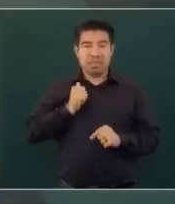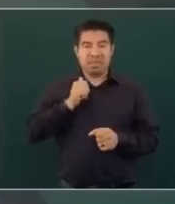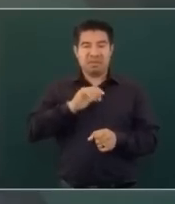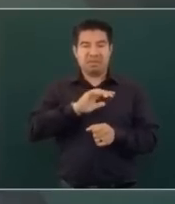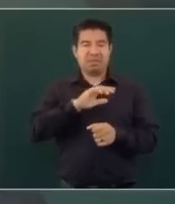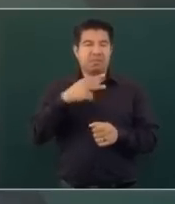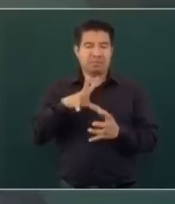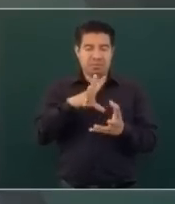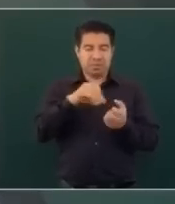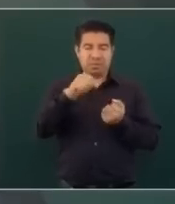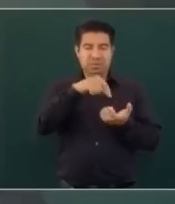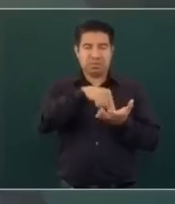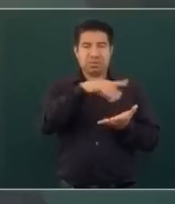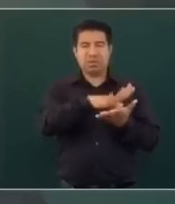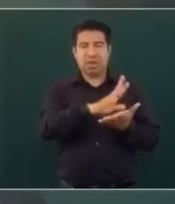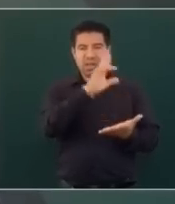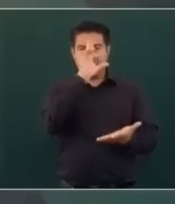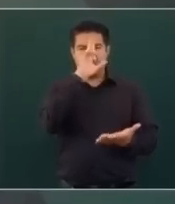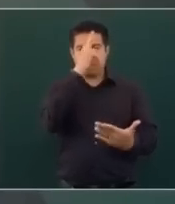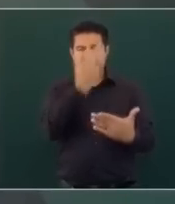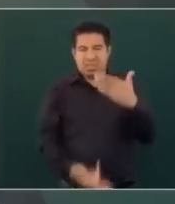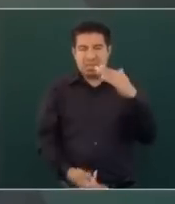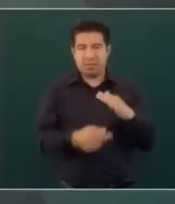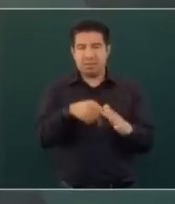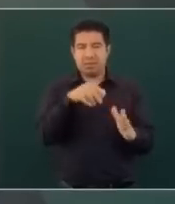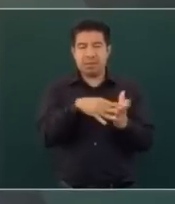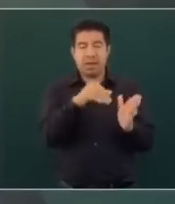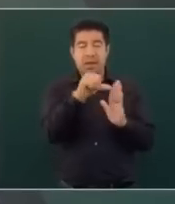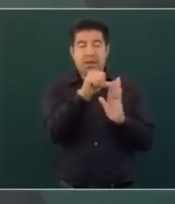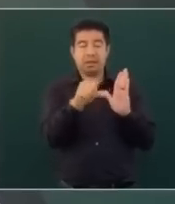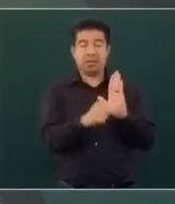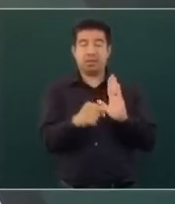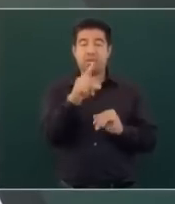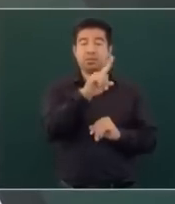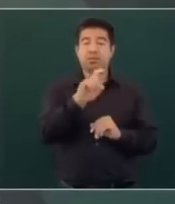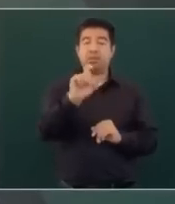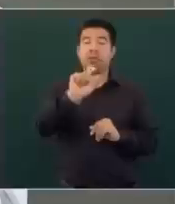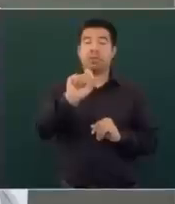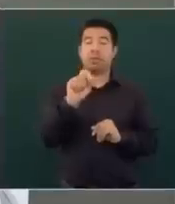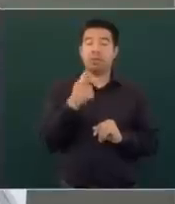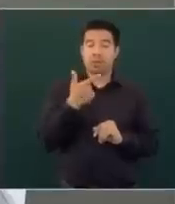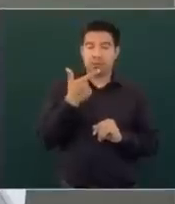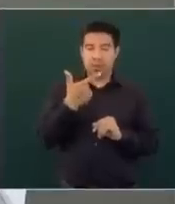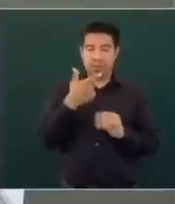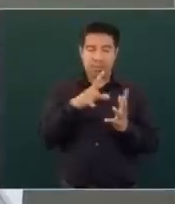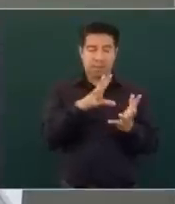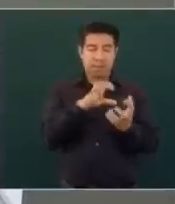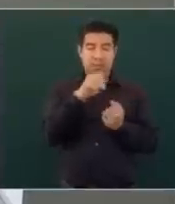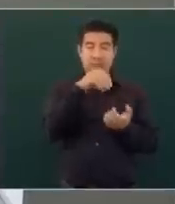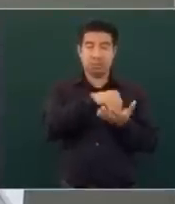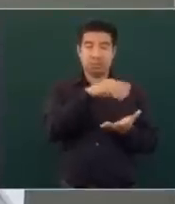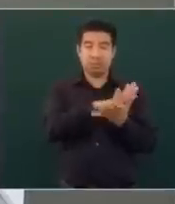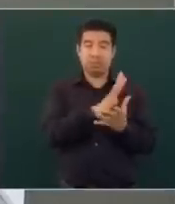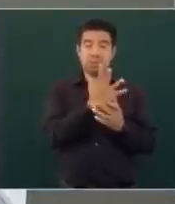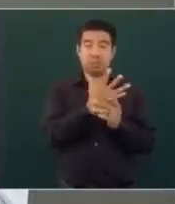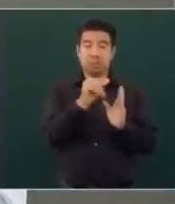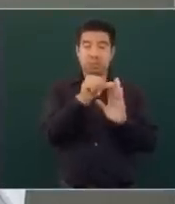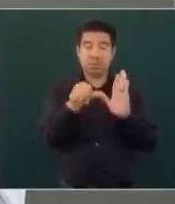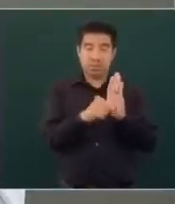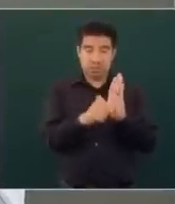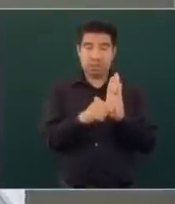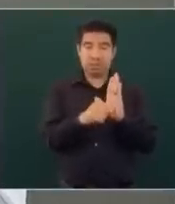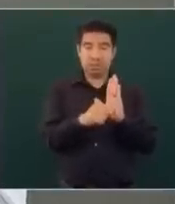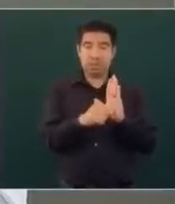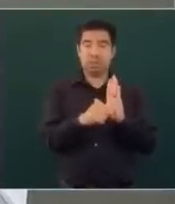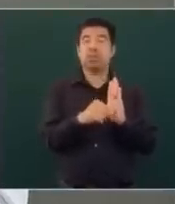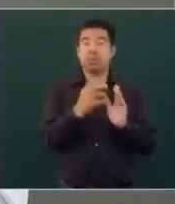en particular, en especial, violan el artículo 127 de la Constitución, que establece